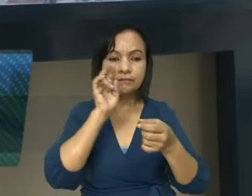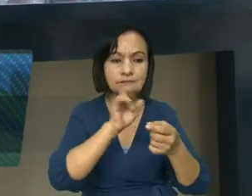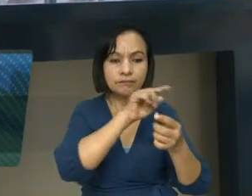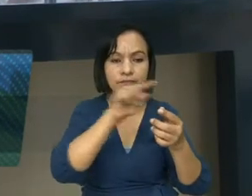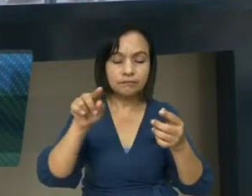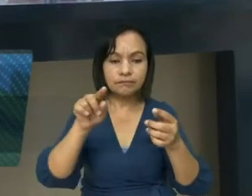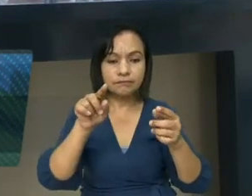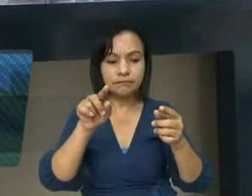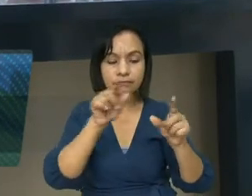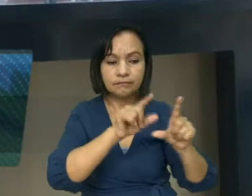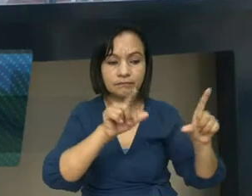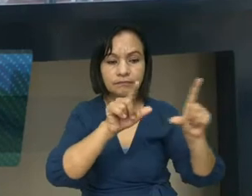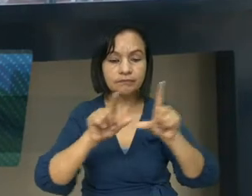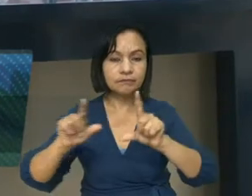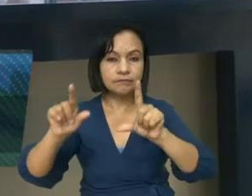nivel local